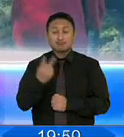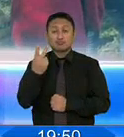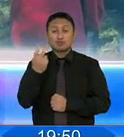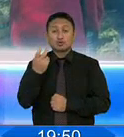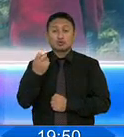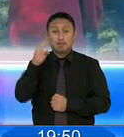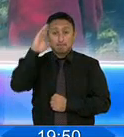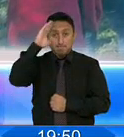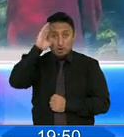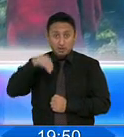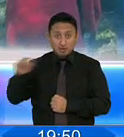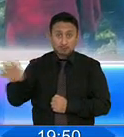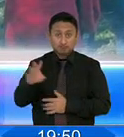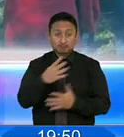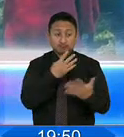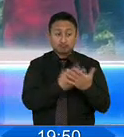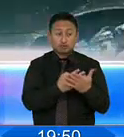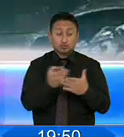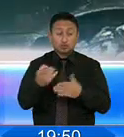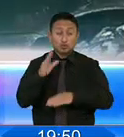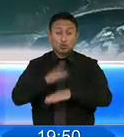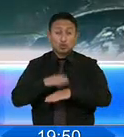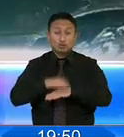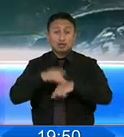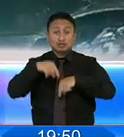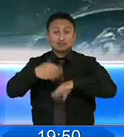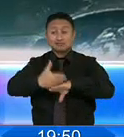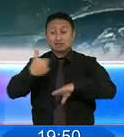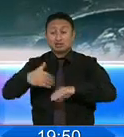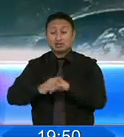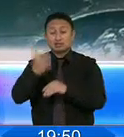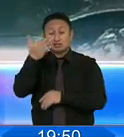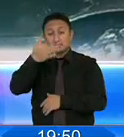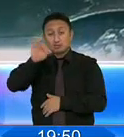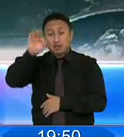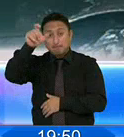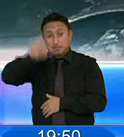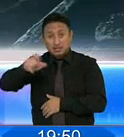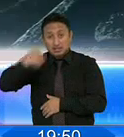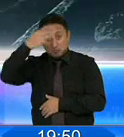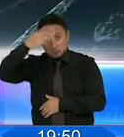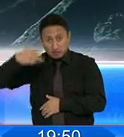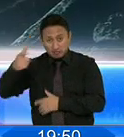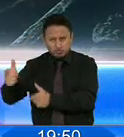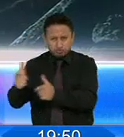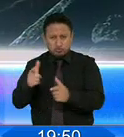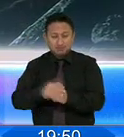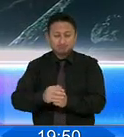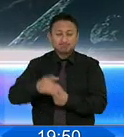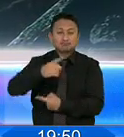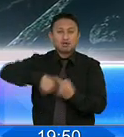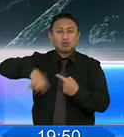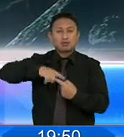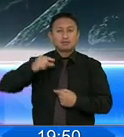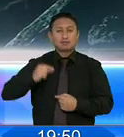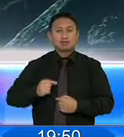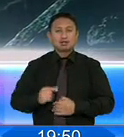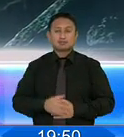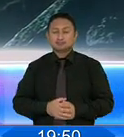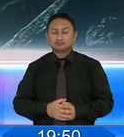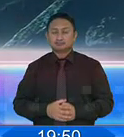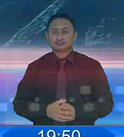policías detenidos por estar implicados en la masacre a 19 migrantes. Los detalles aquí en TVC.